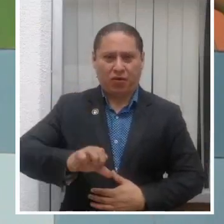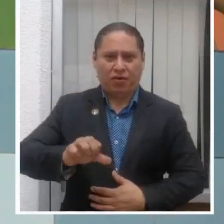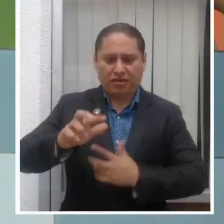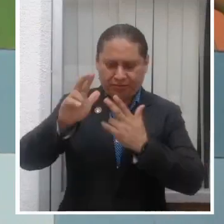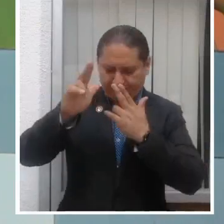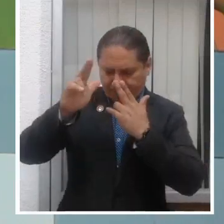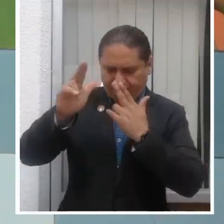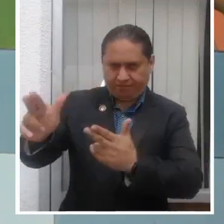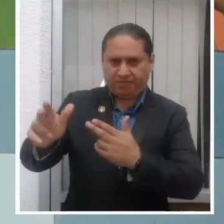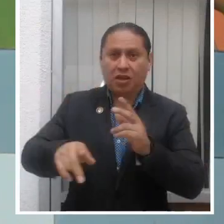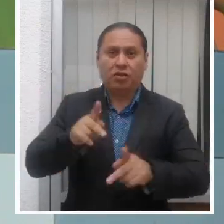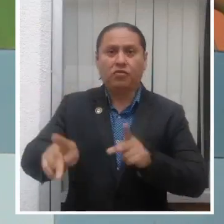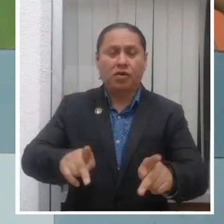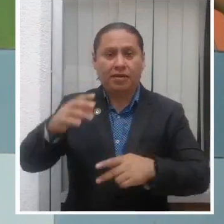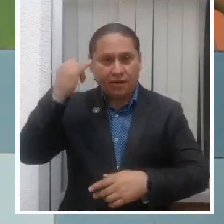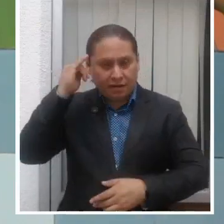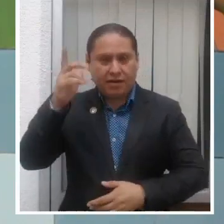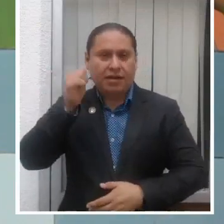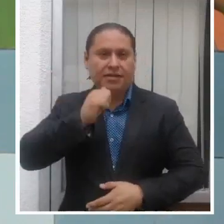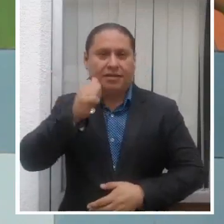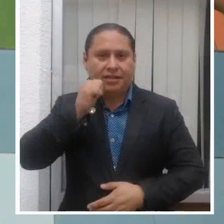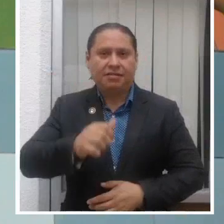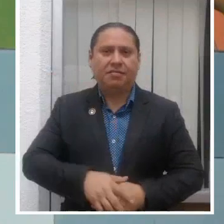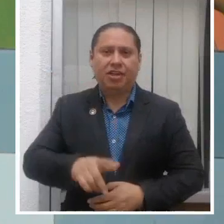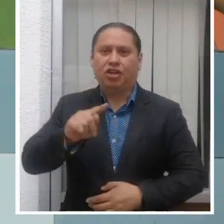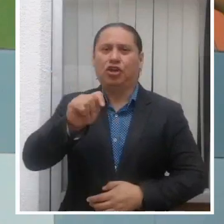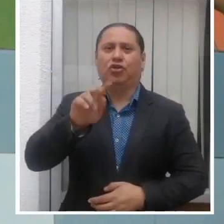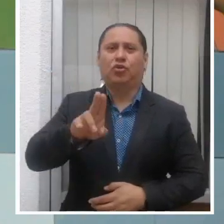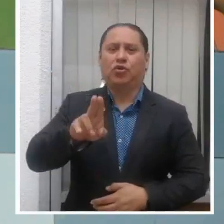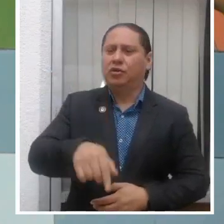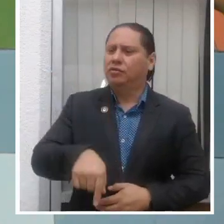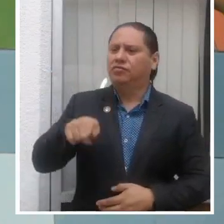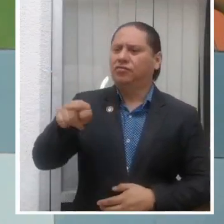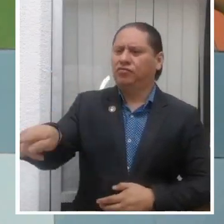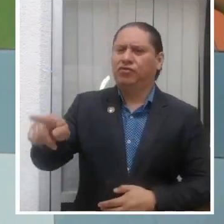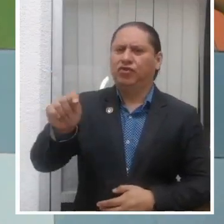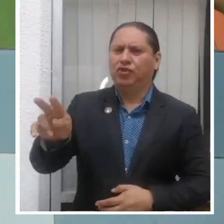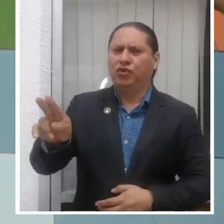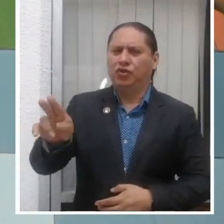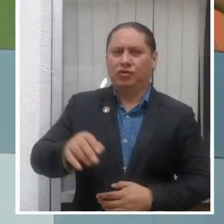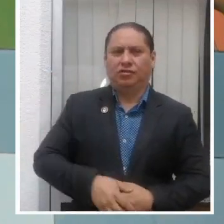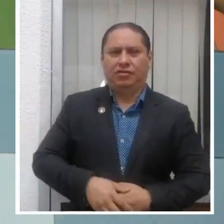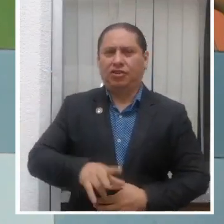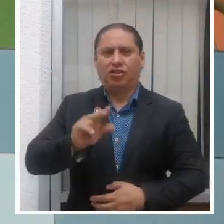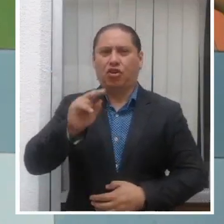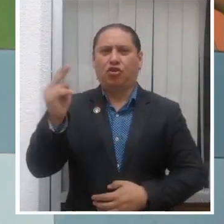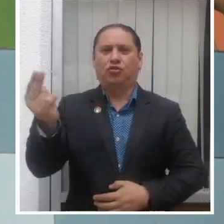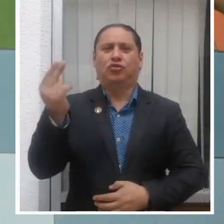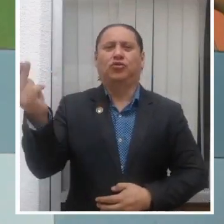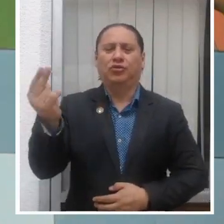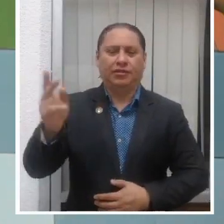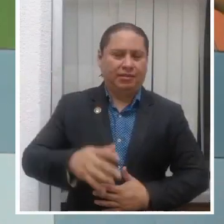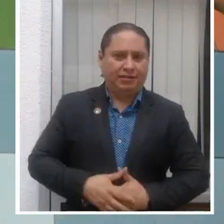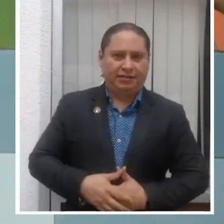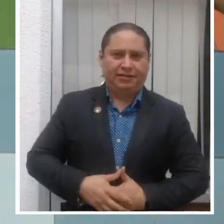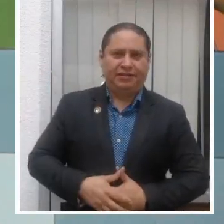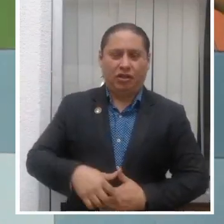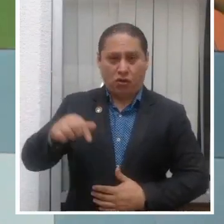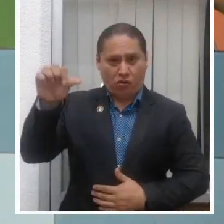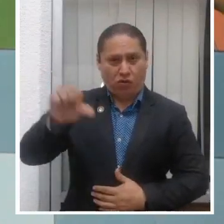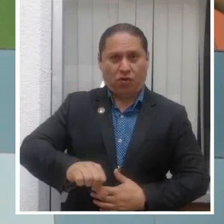Hoy en los pueblos indígenas siempre, no, nunca tuteamos, siempre hablamos de usted. Pero hoy